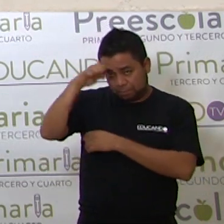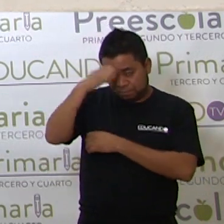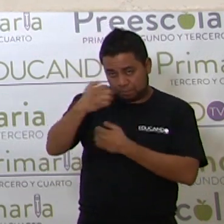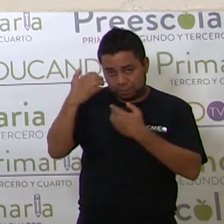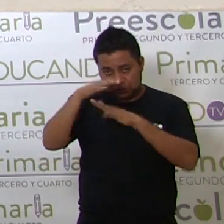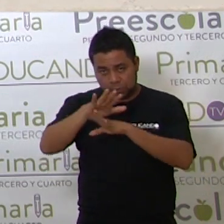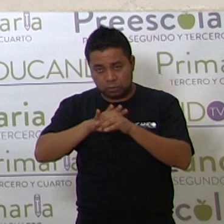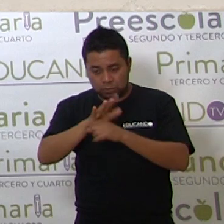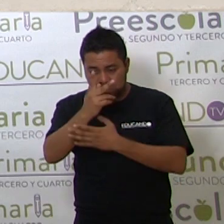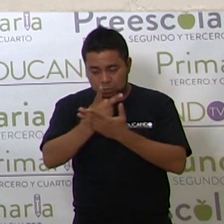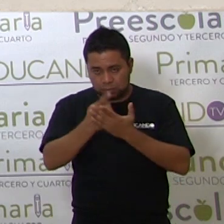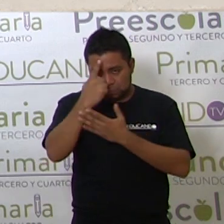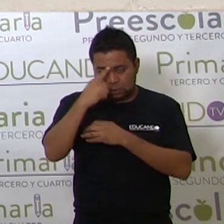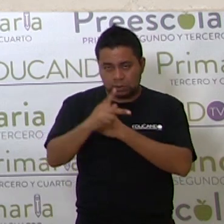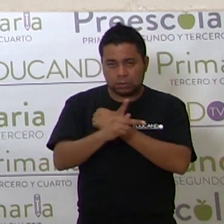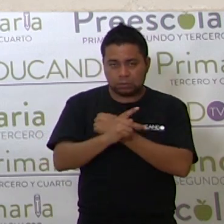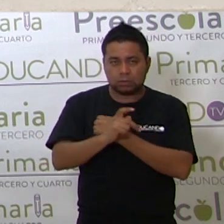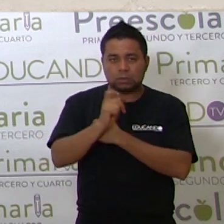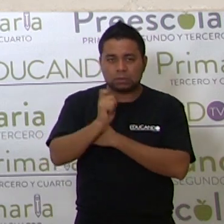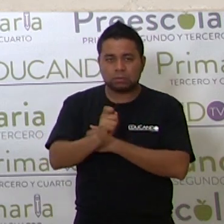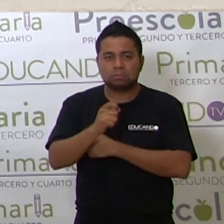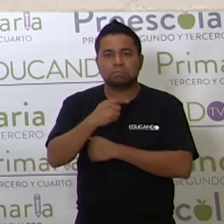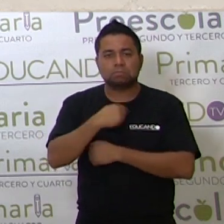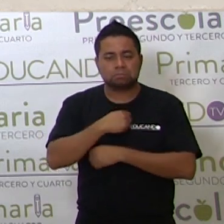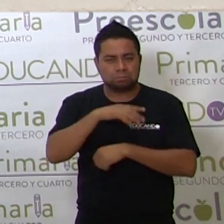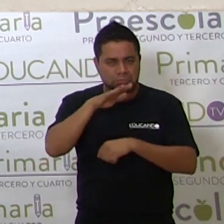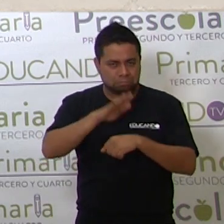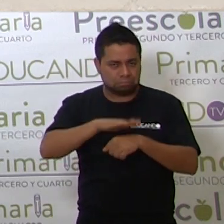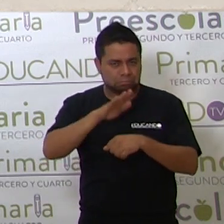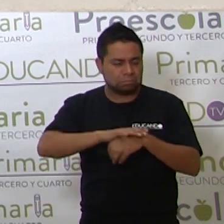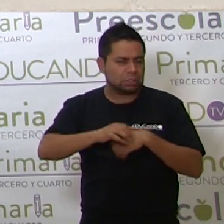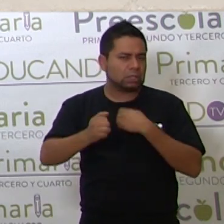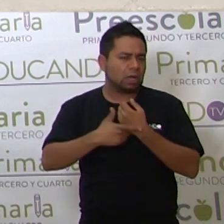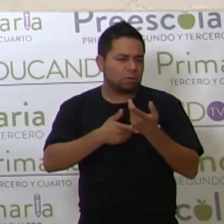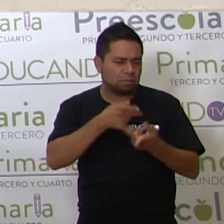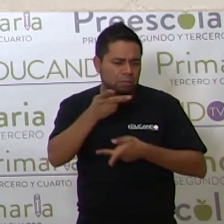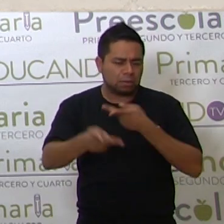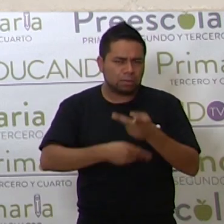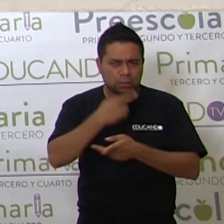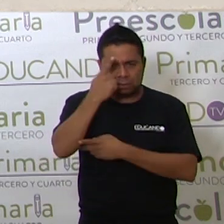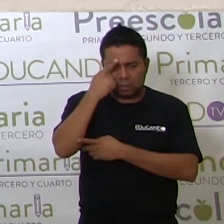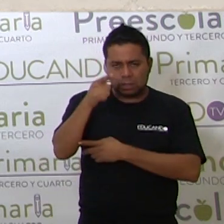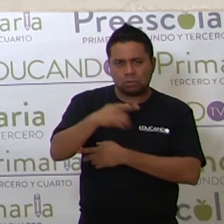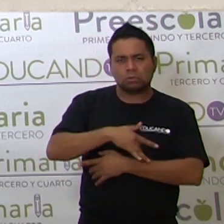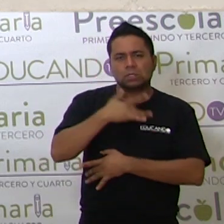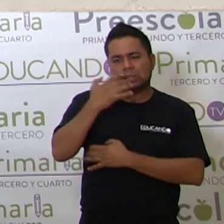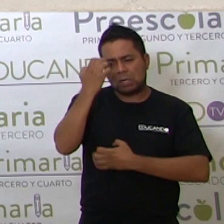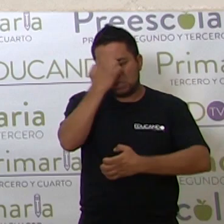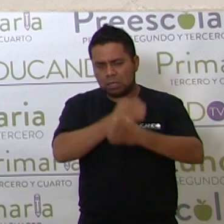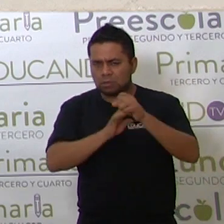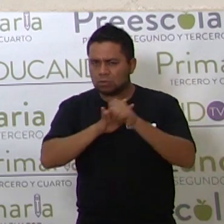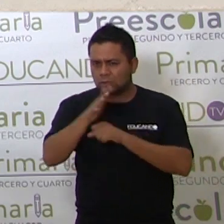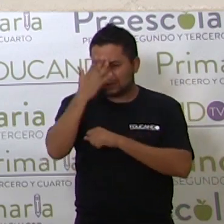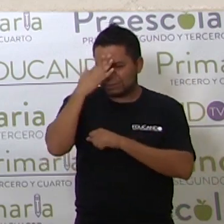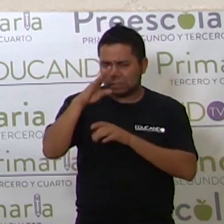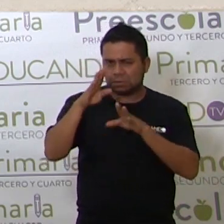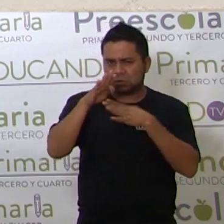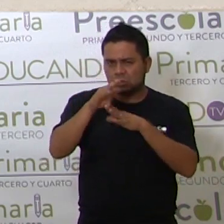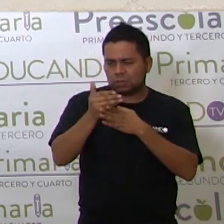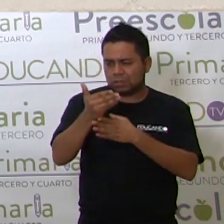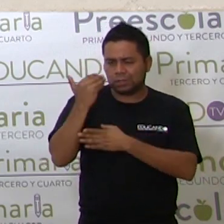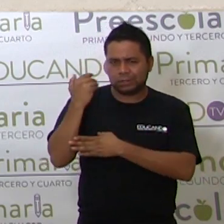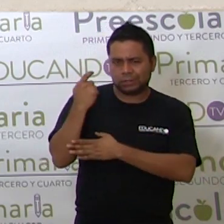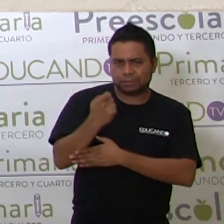a un programa de televisión te voy a hacer unas pequeñas preguntas como para que tú vayas analizando tus saberes previos